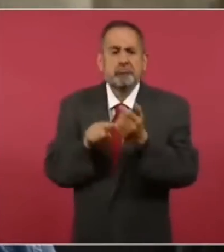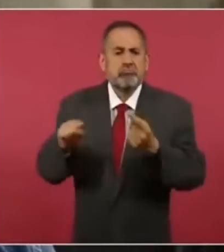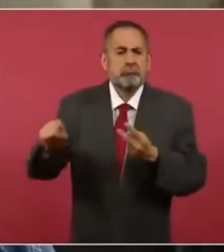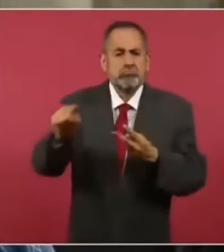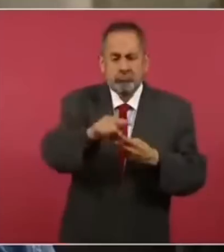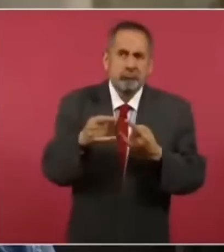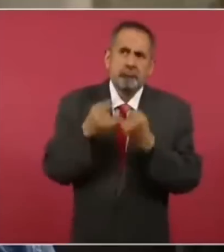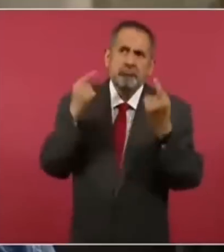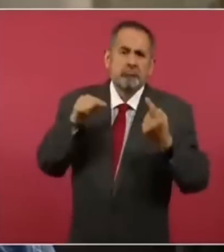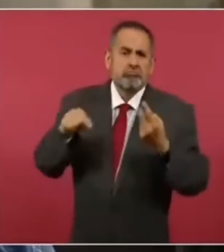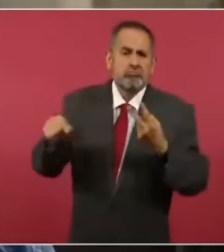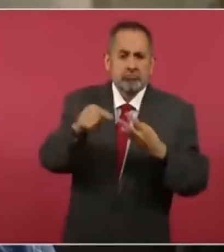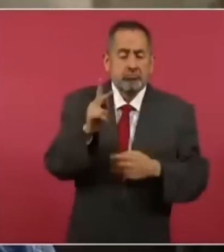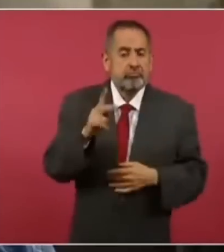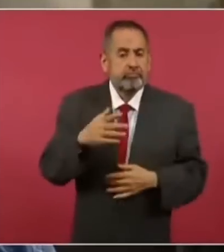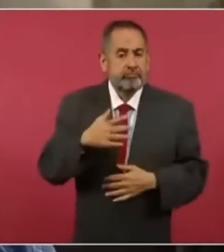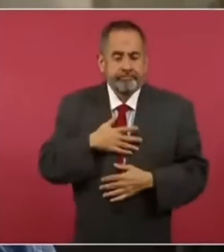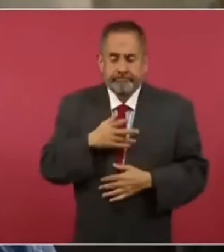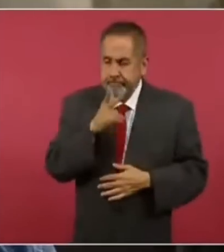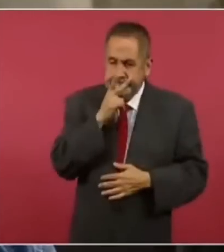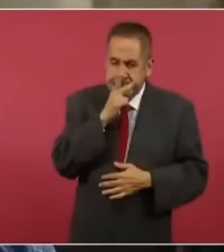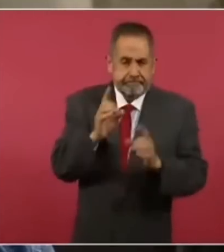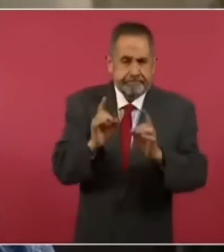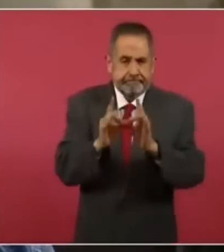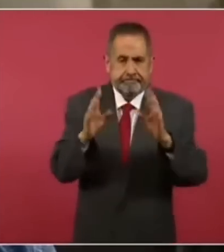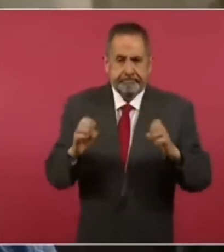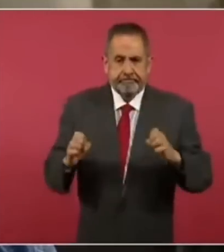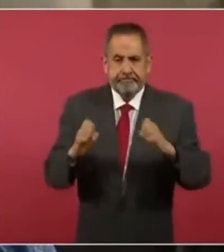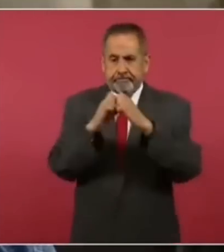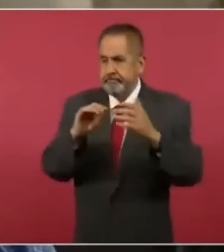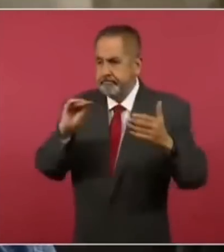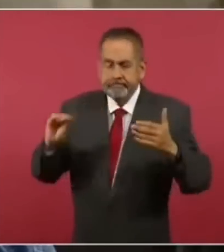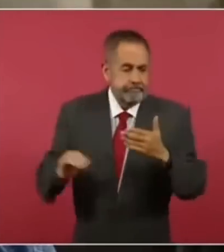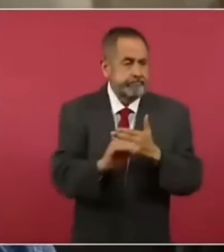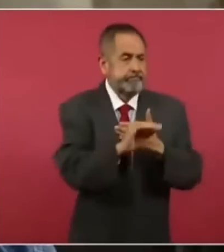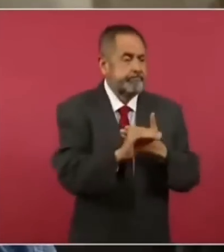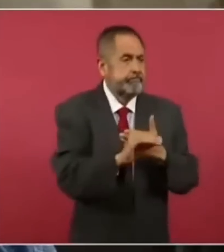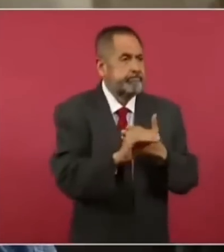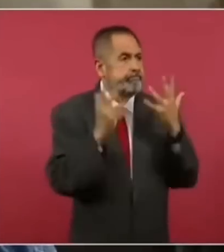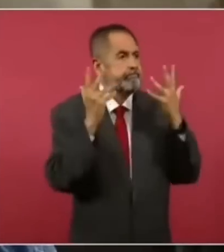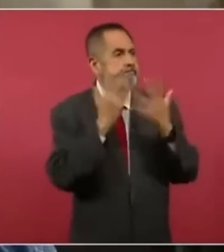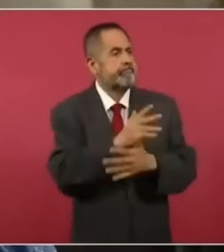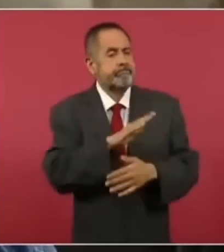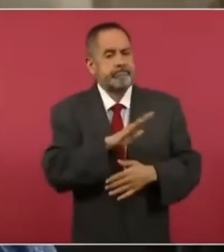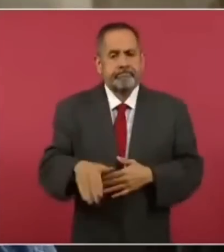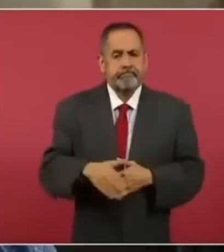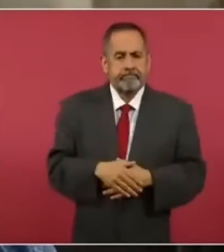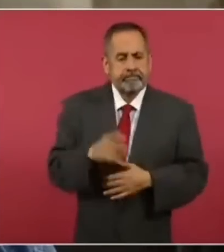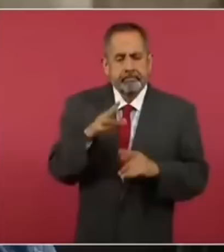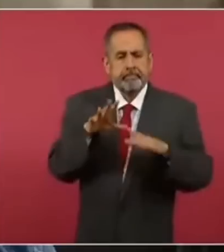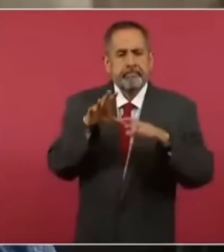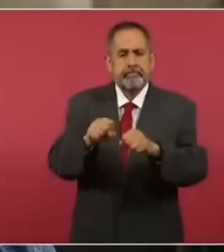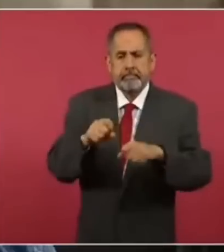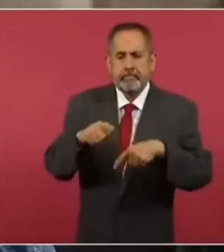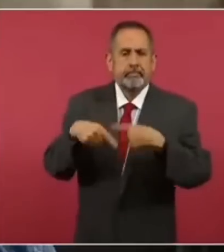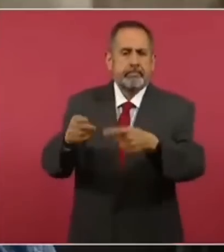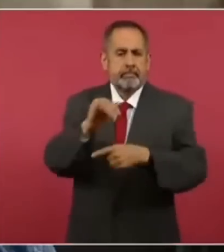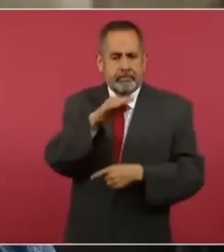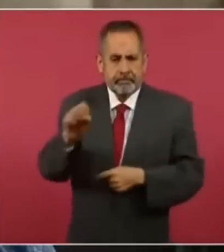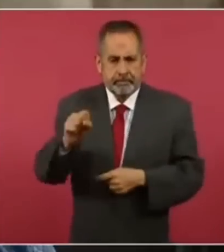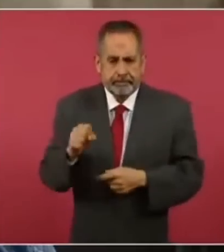casos históricos, pero mi papá por la emergencia no logramos llevarlo al Seguro